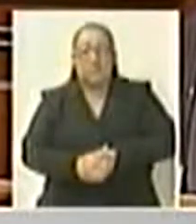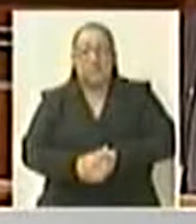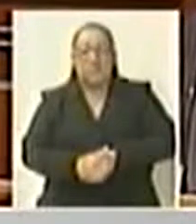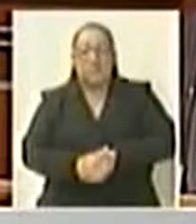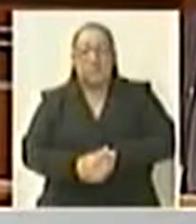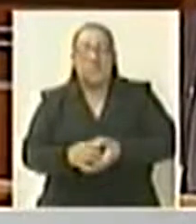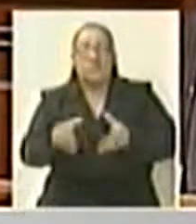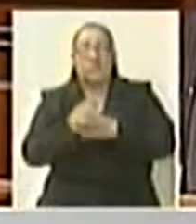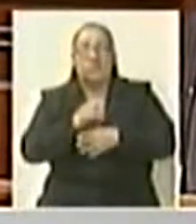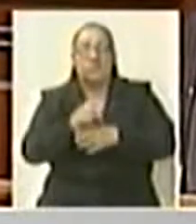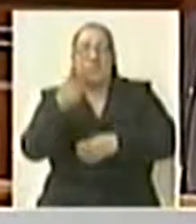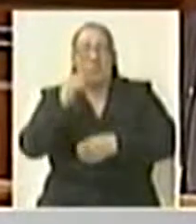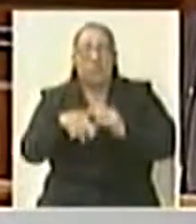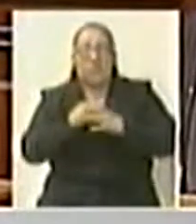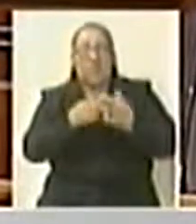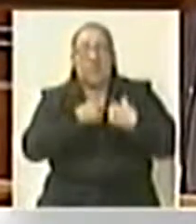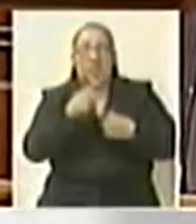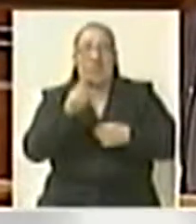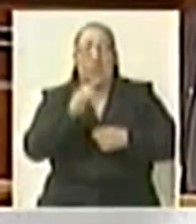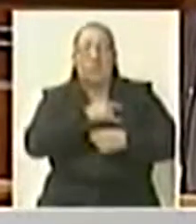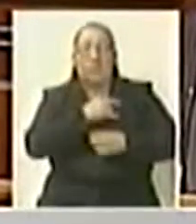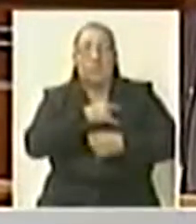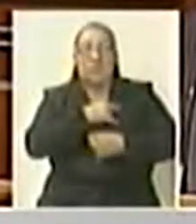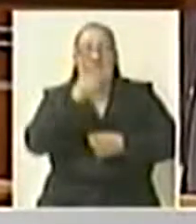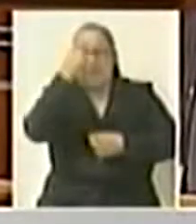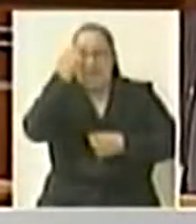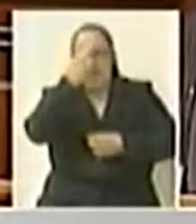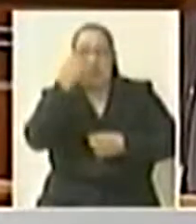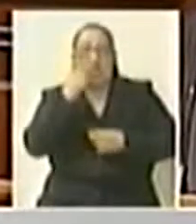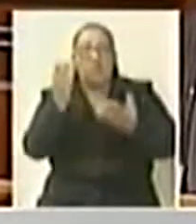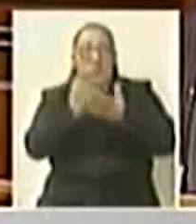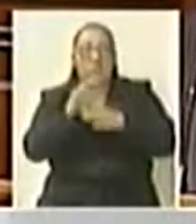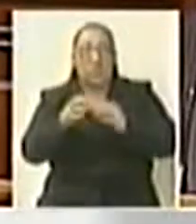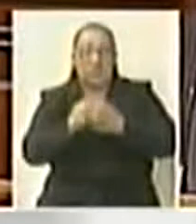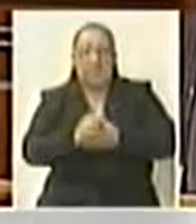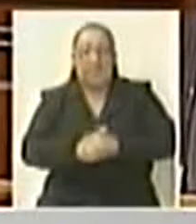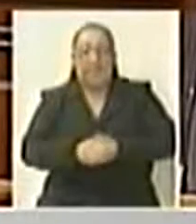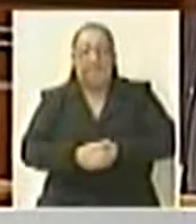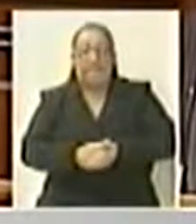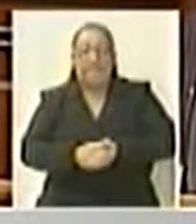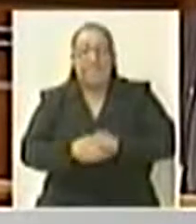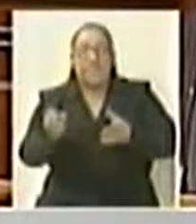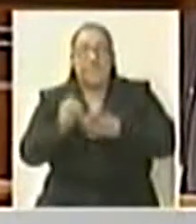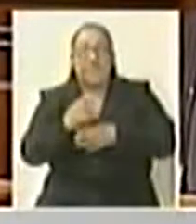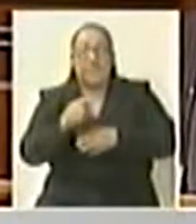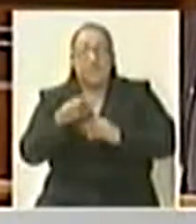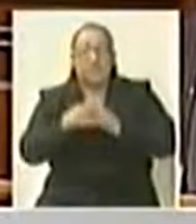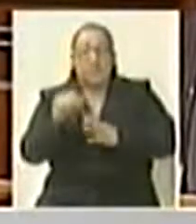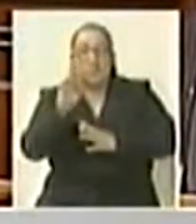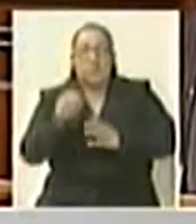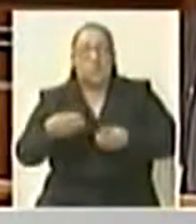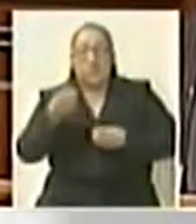y recomendado por la encargada de la Pontificia Universidad Católica, para que recomiende los porcentajes